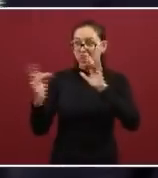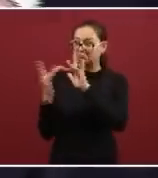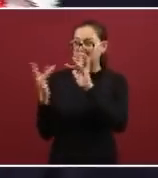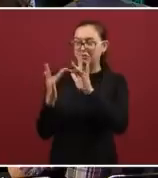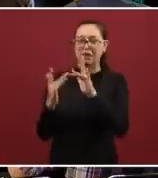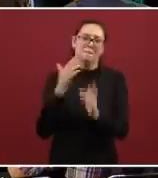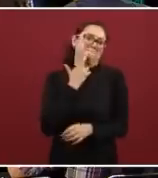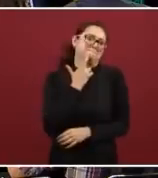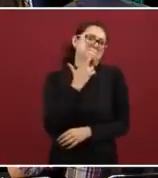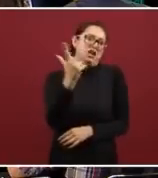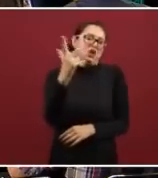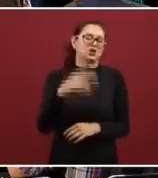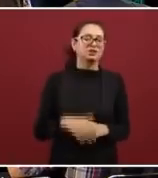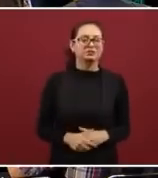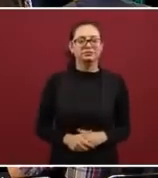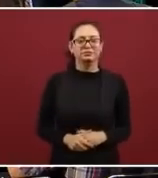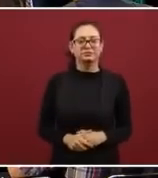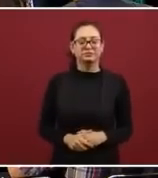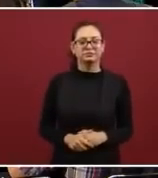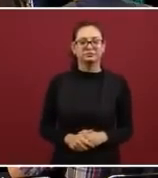mejor.